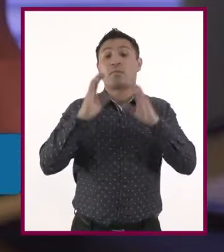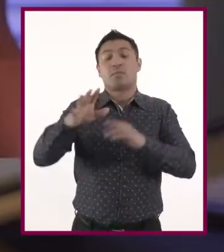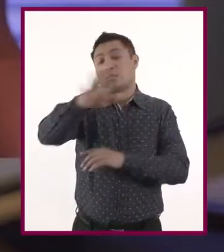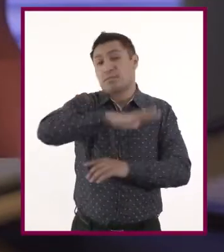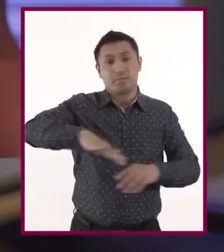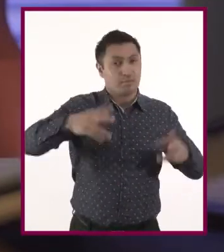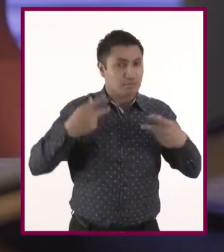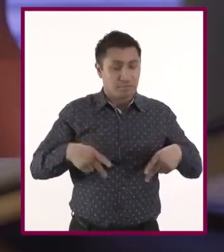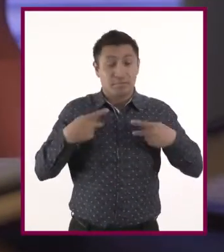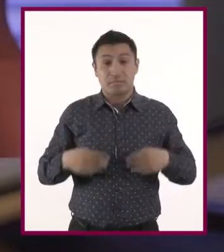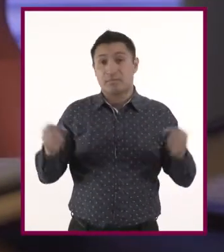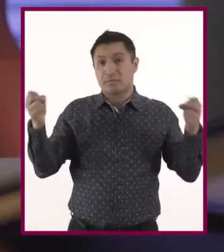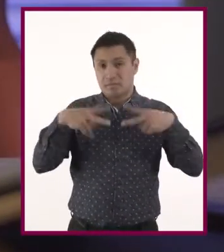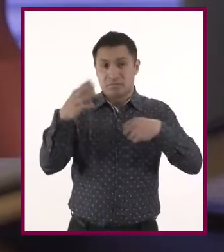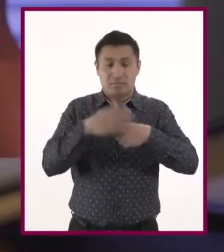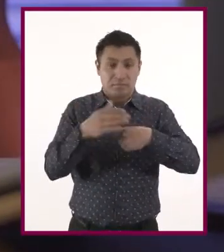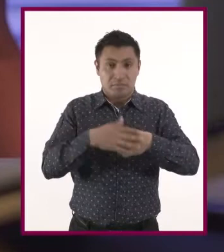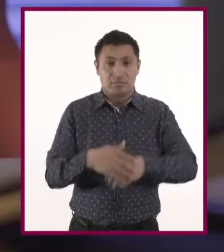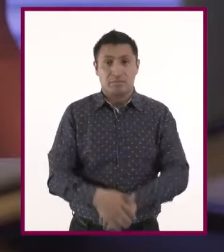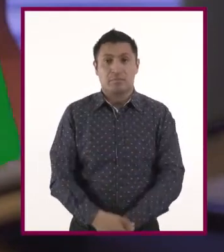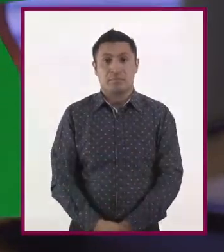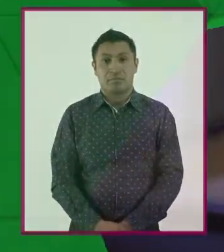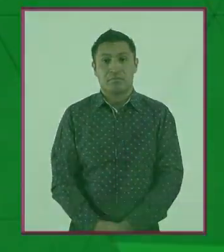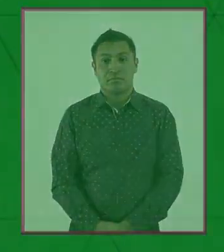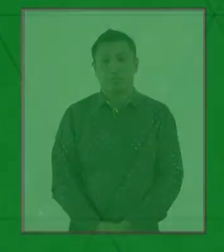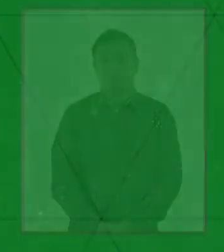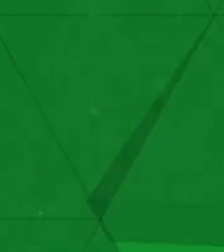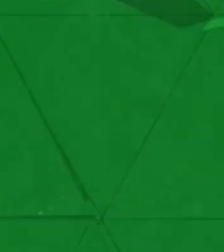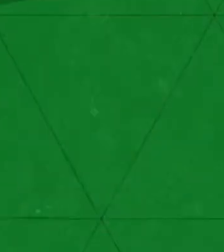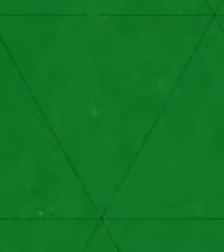todas y todos. Hasta el próximo programa.